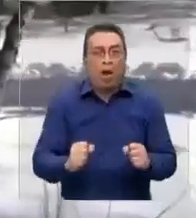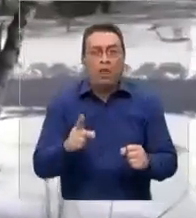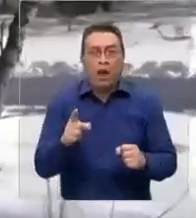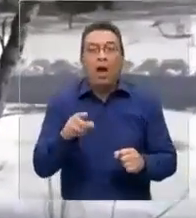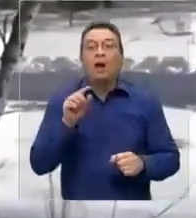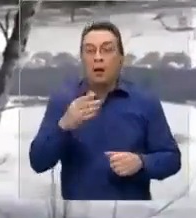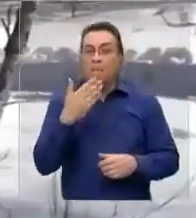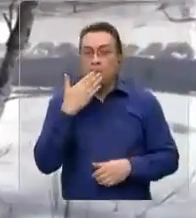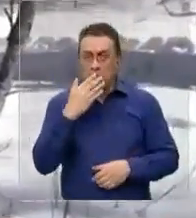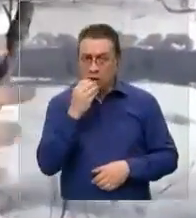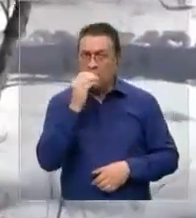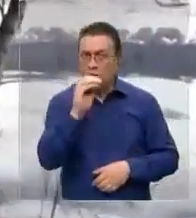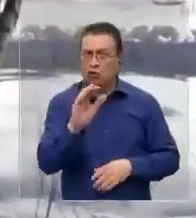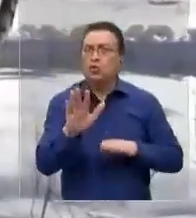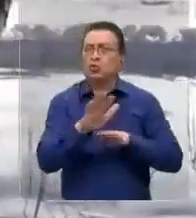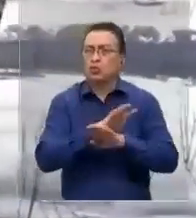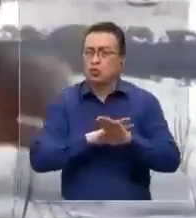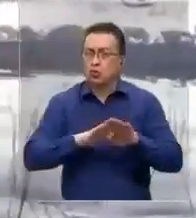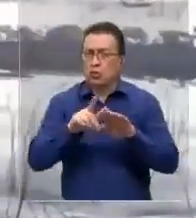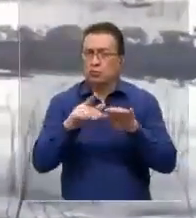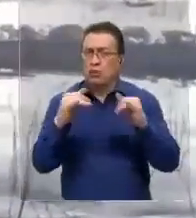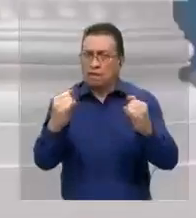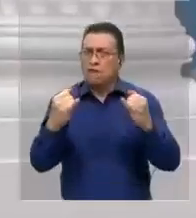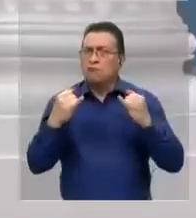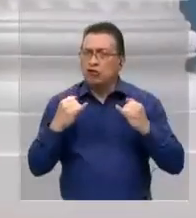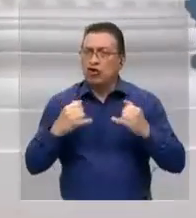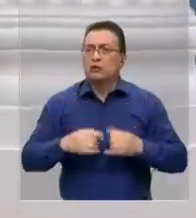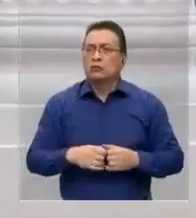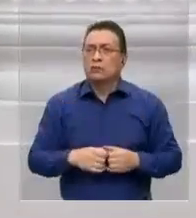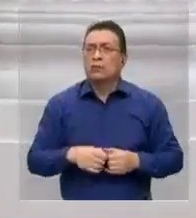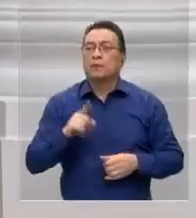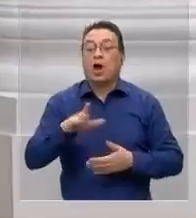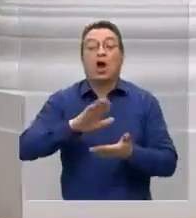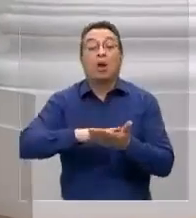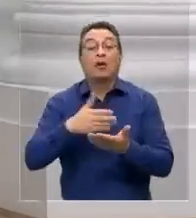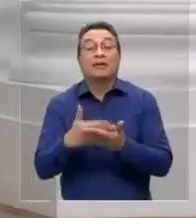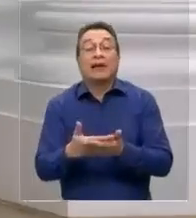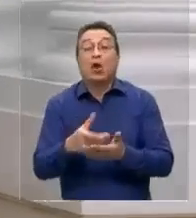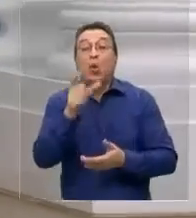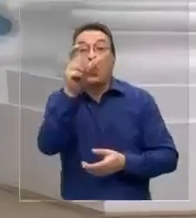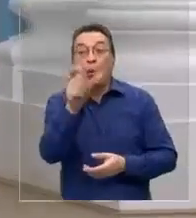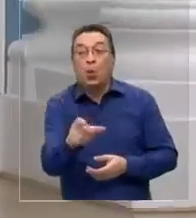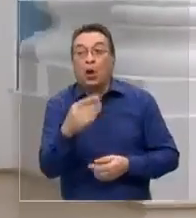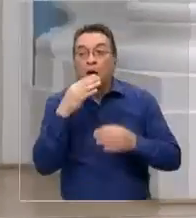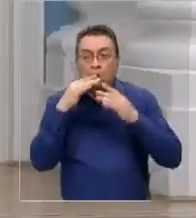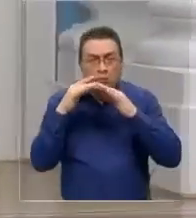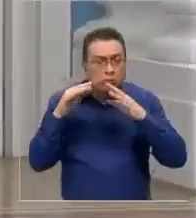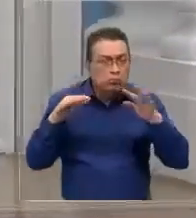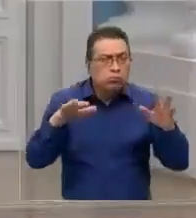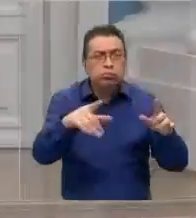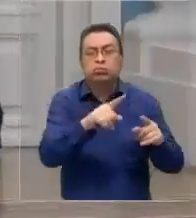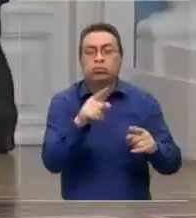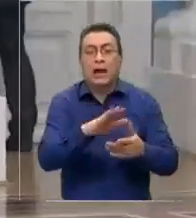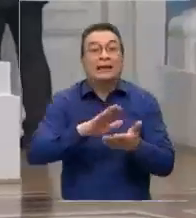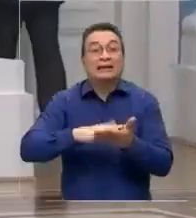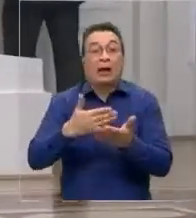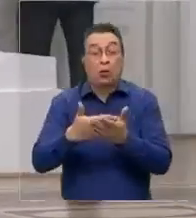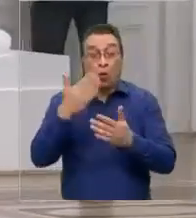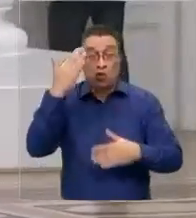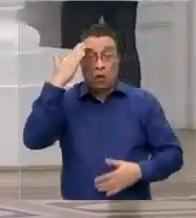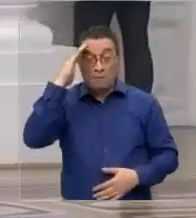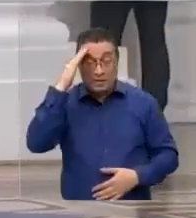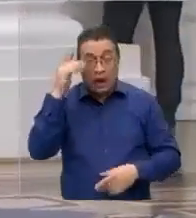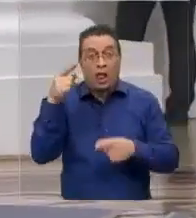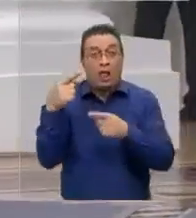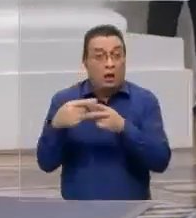ser cautos con este tipo de información. El estado de salud o las especulaciones que se hablan sobre su salud mental,